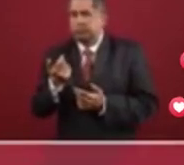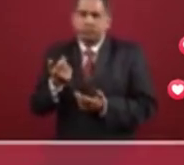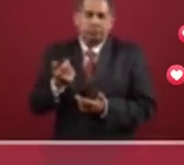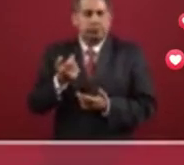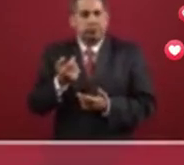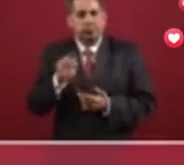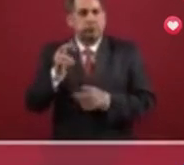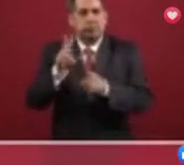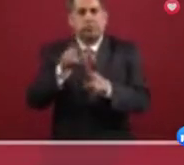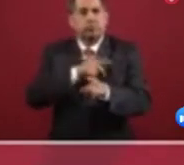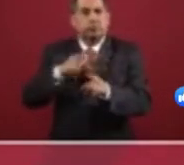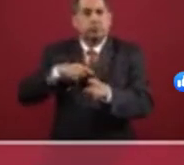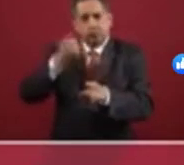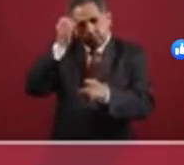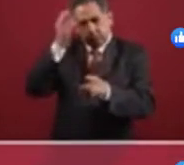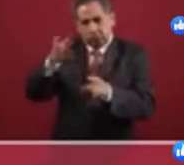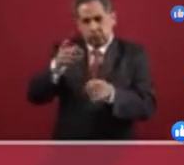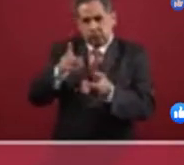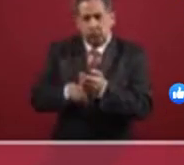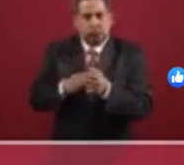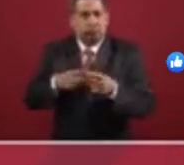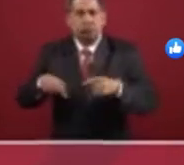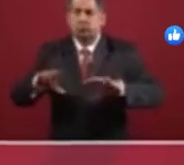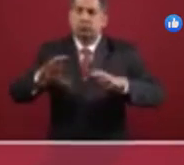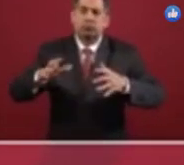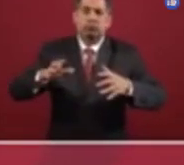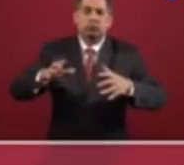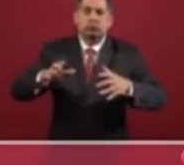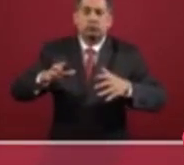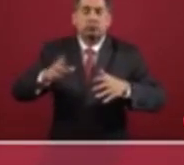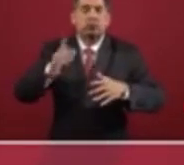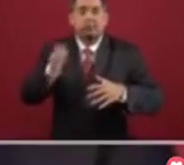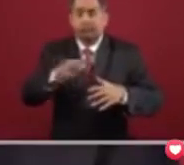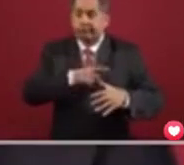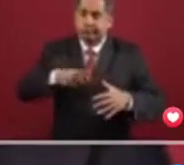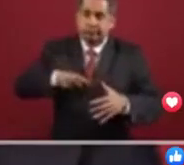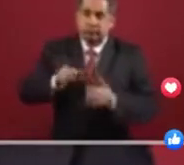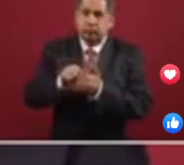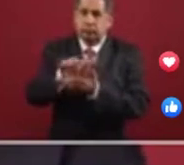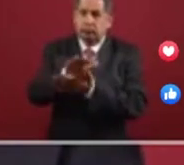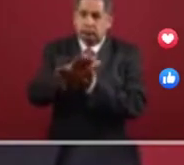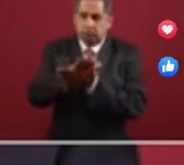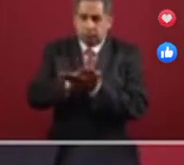no olvidar que el poder es humildad.